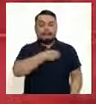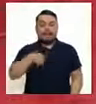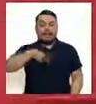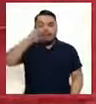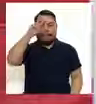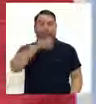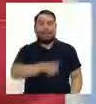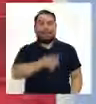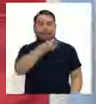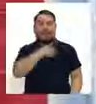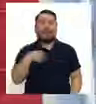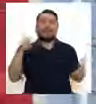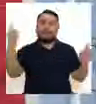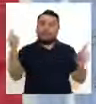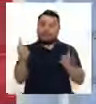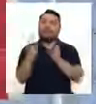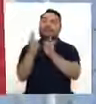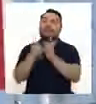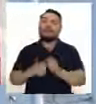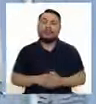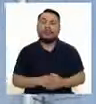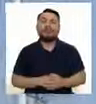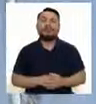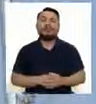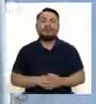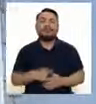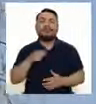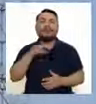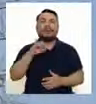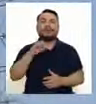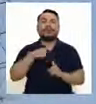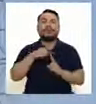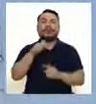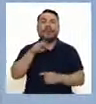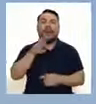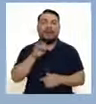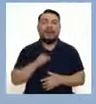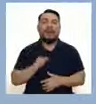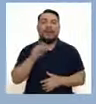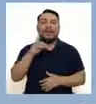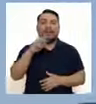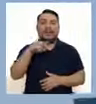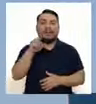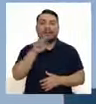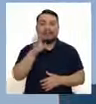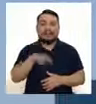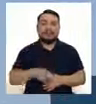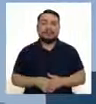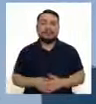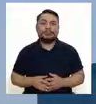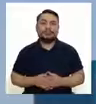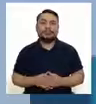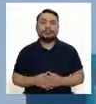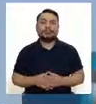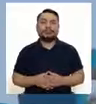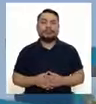Consejo de Ministros, Gustavo Adrián Sen Olaya.